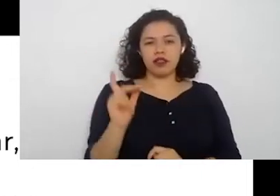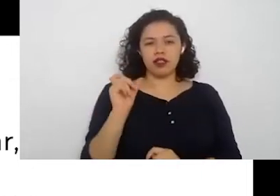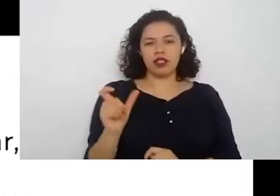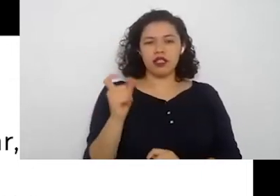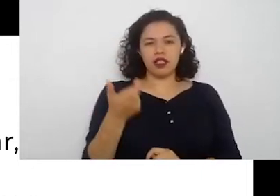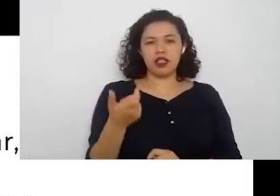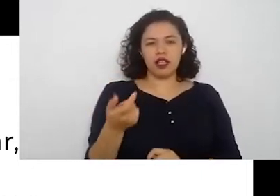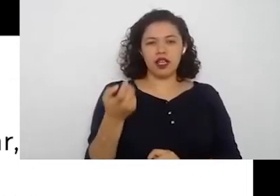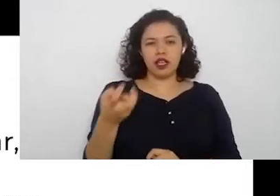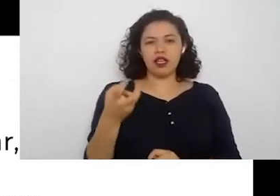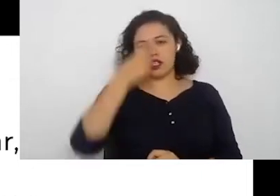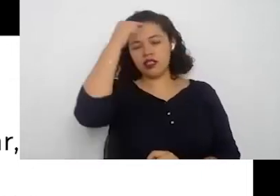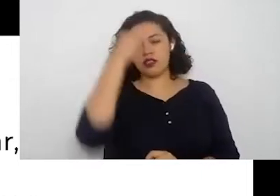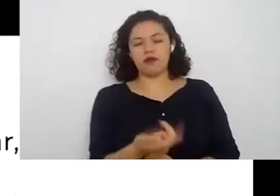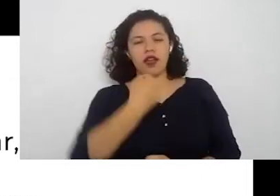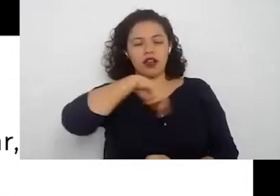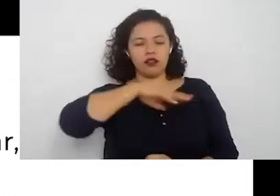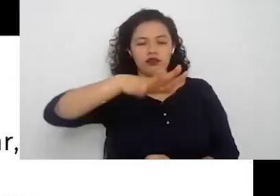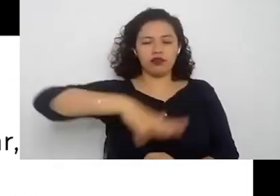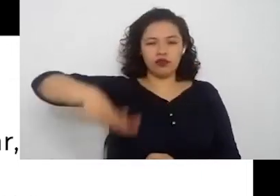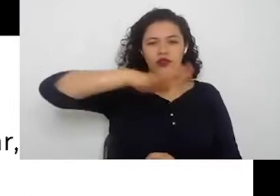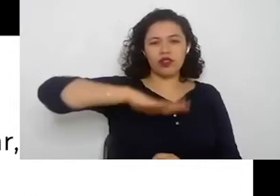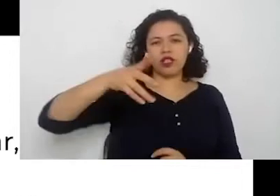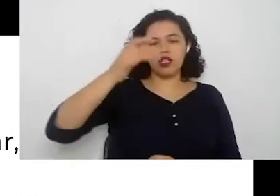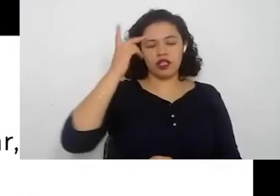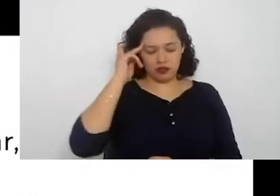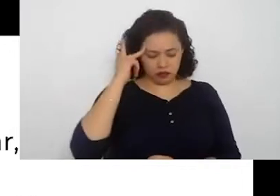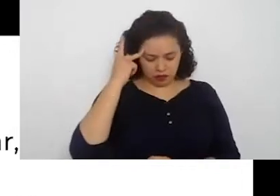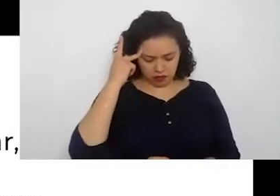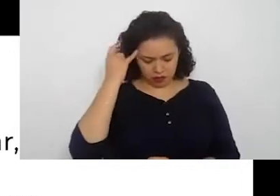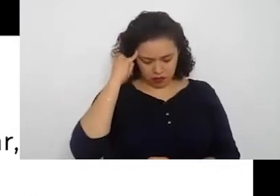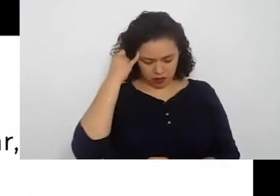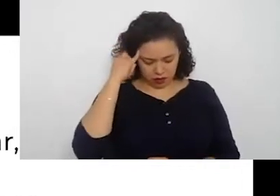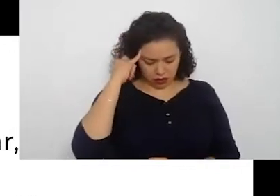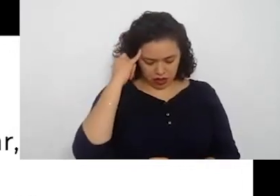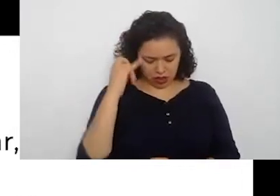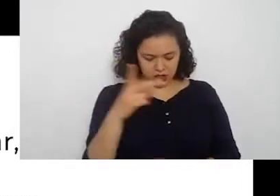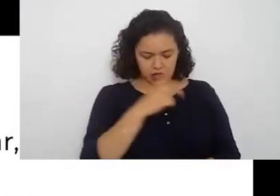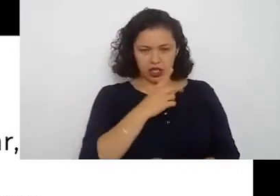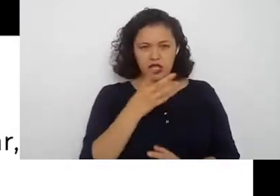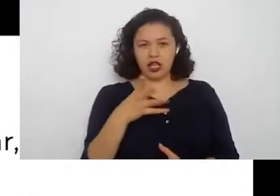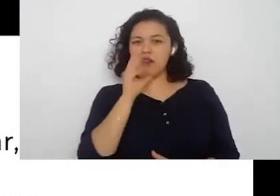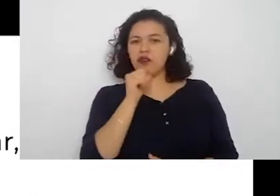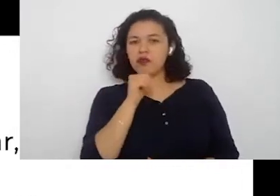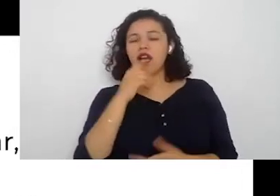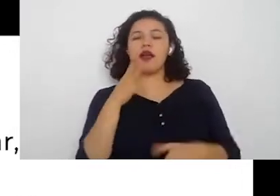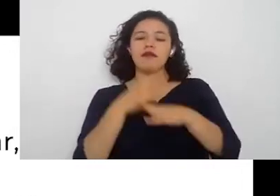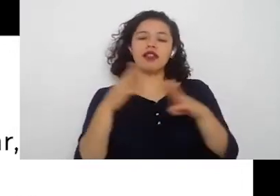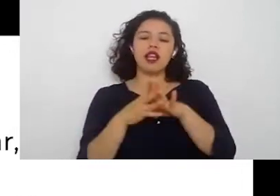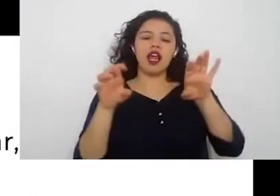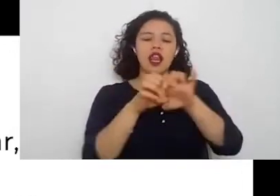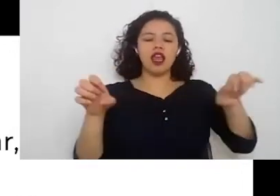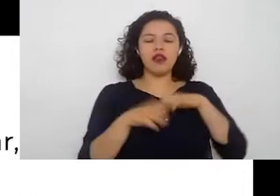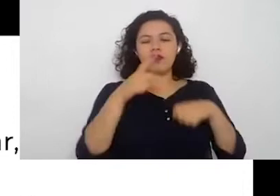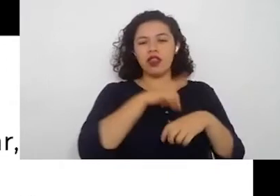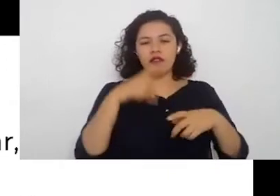¿verdad?, de incidencia en las zonas indígenas. Así es que hay que hacer el traslado de muchísimos materiales y equipo hacia